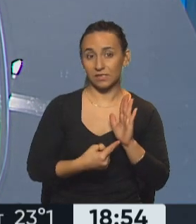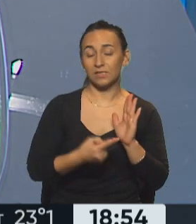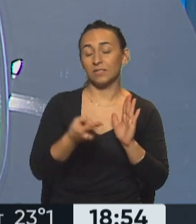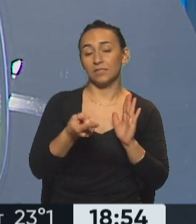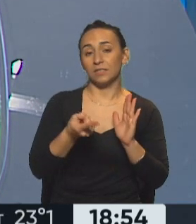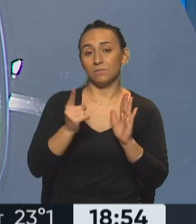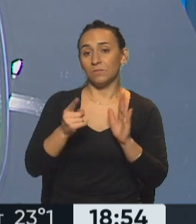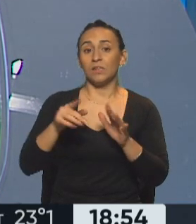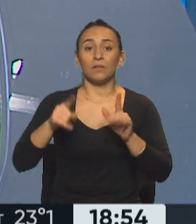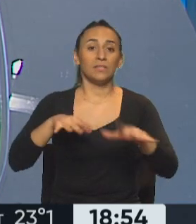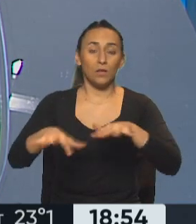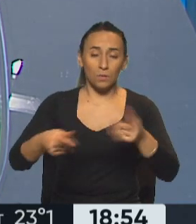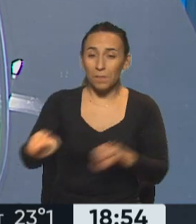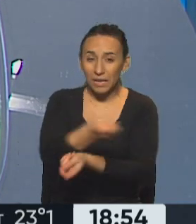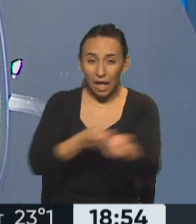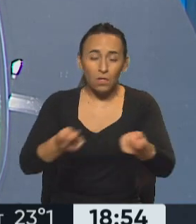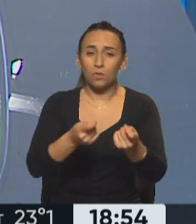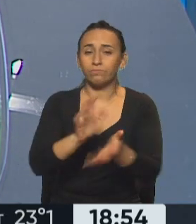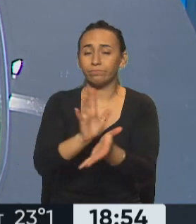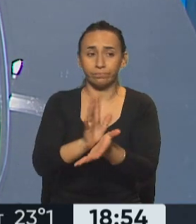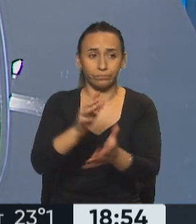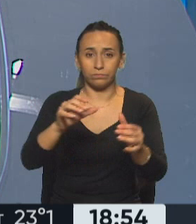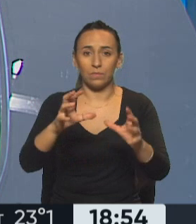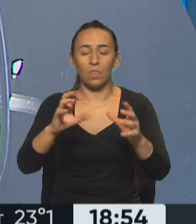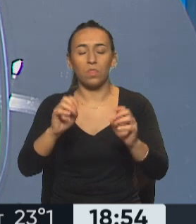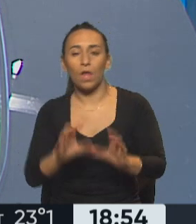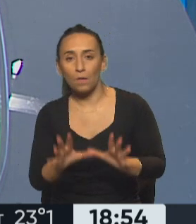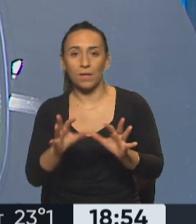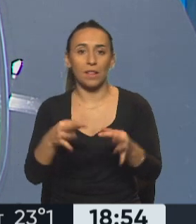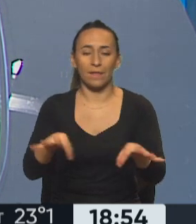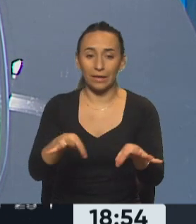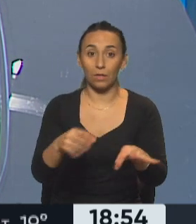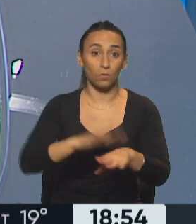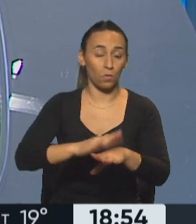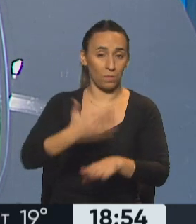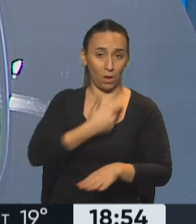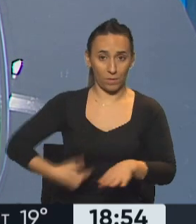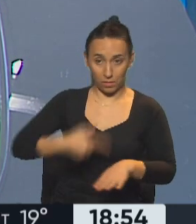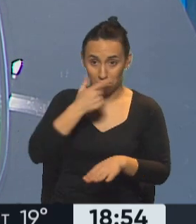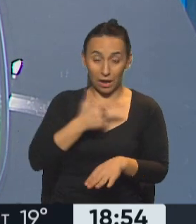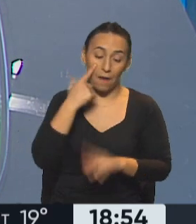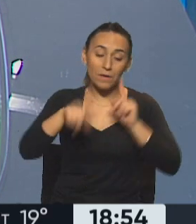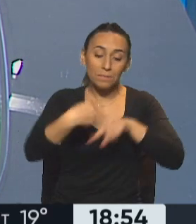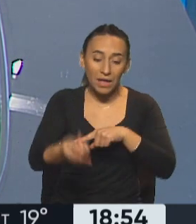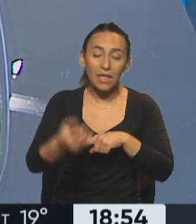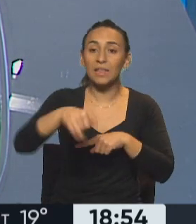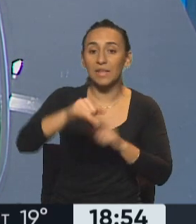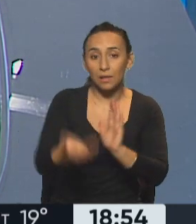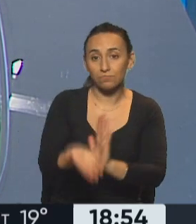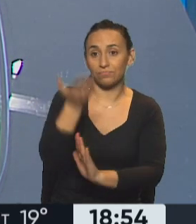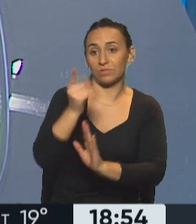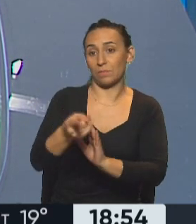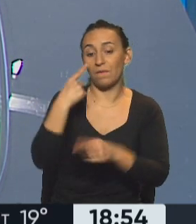frágil luego de un macrismo, así que están todos los ojos en este momento puestos en qué va a suceder mañana, a ver si sube la tasa de interés y en líneas generales en las